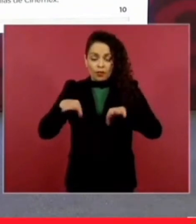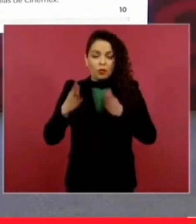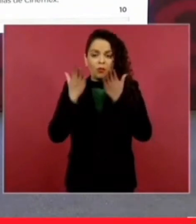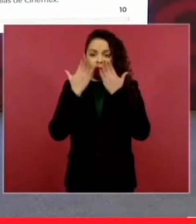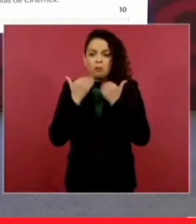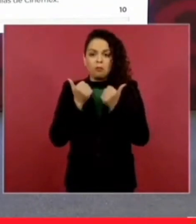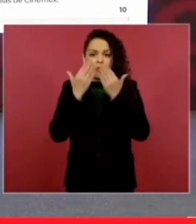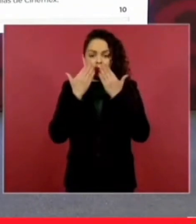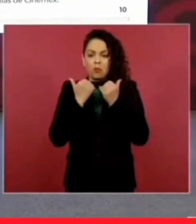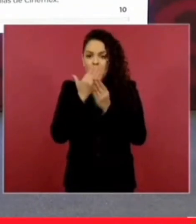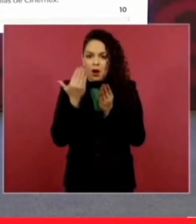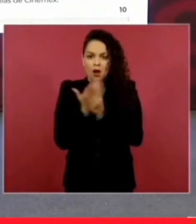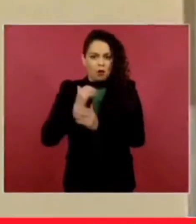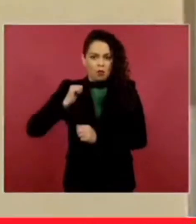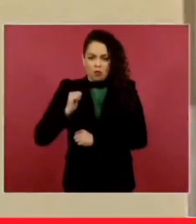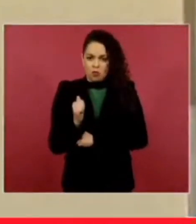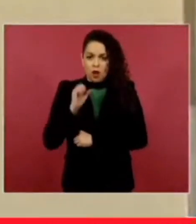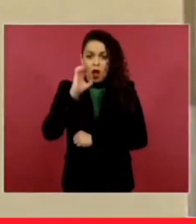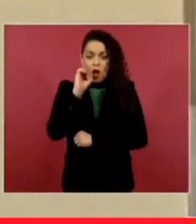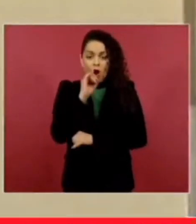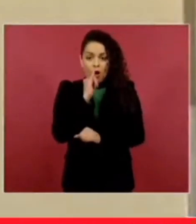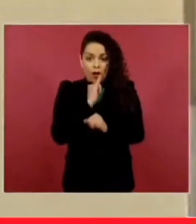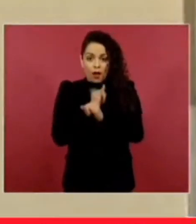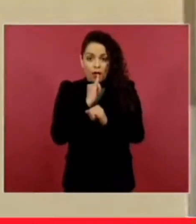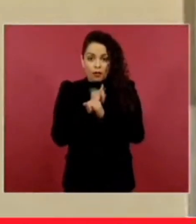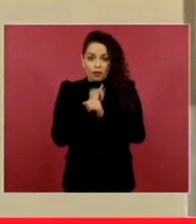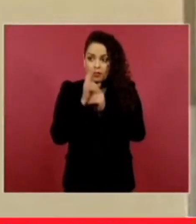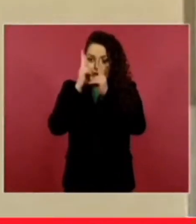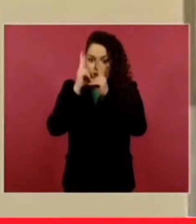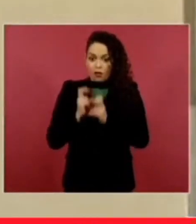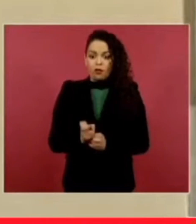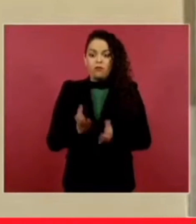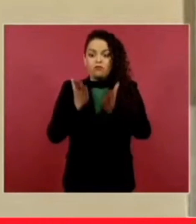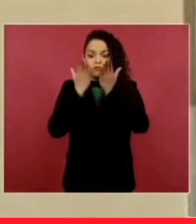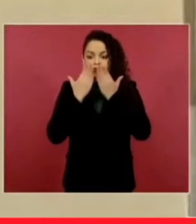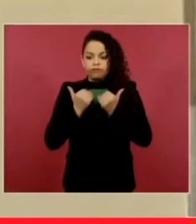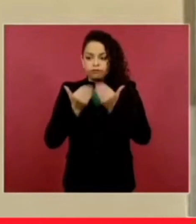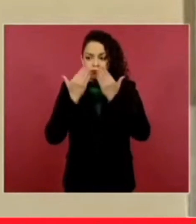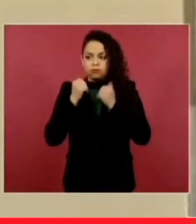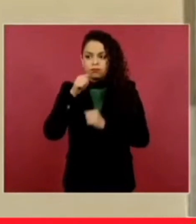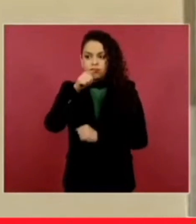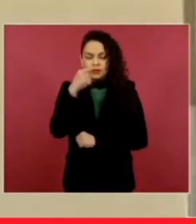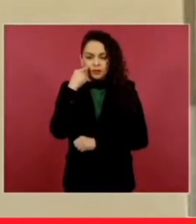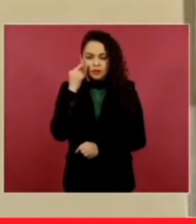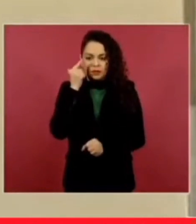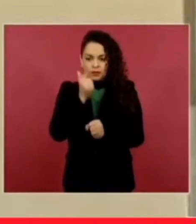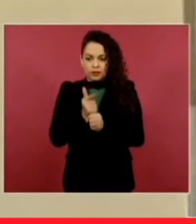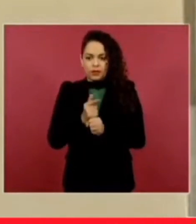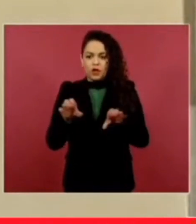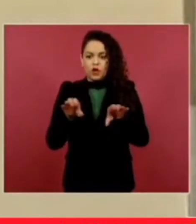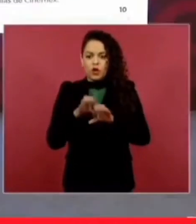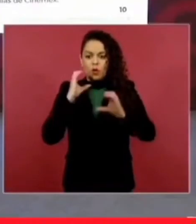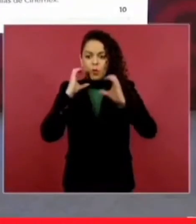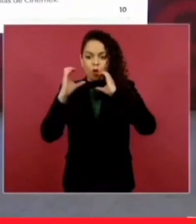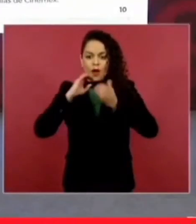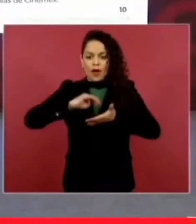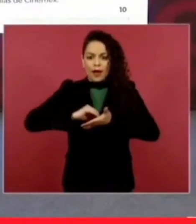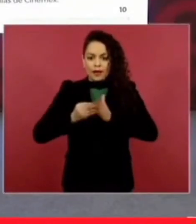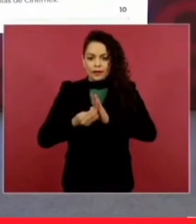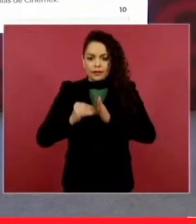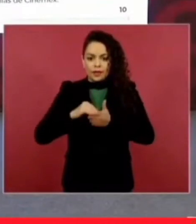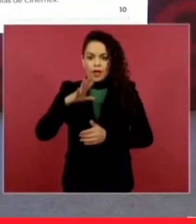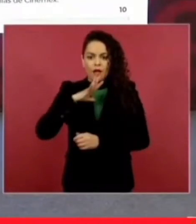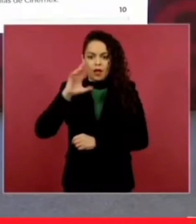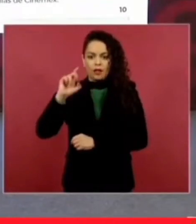que pasó. Si nos damos cuenta, ocupa para estrategia de comunicación 32.4